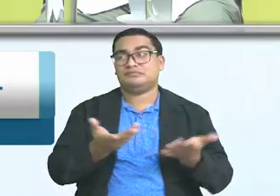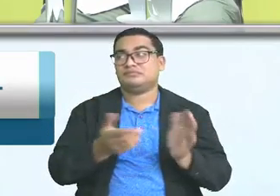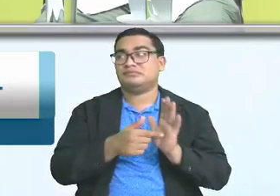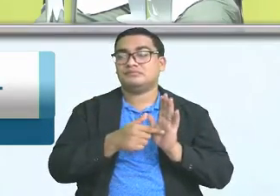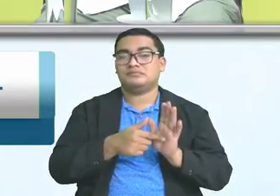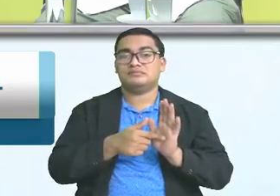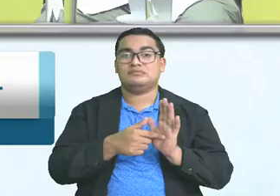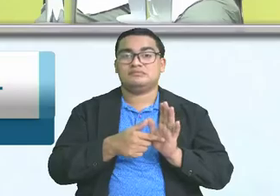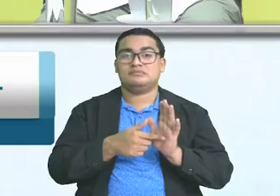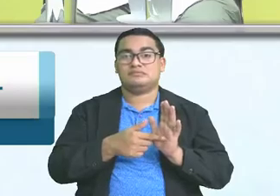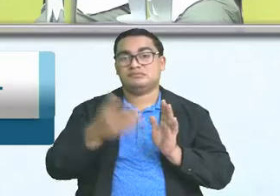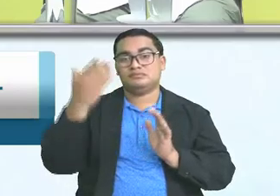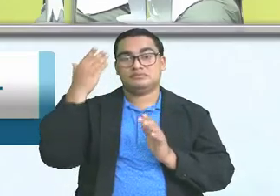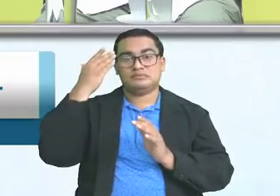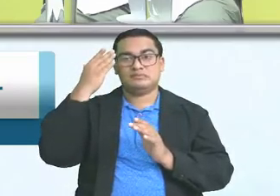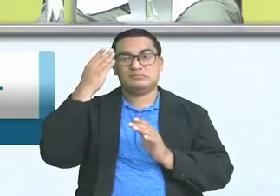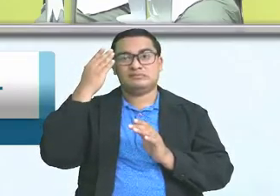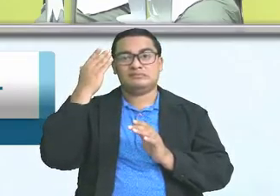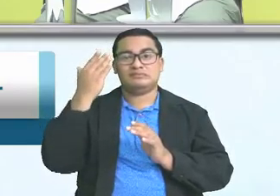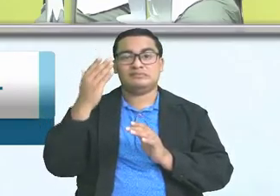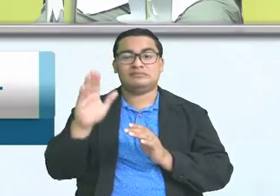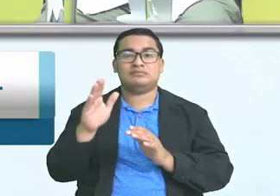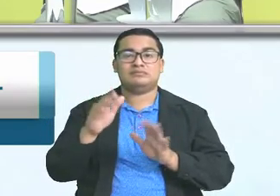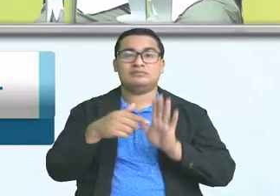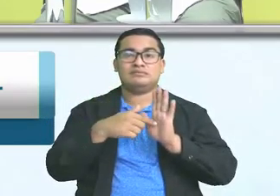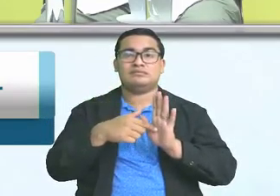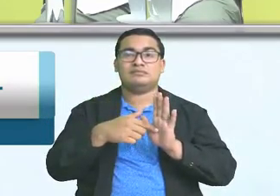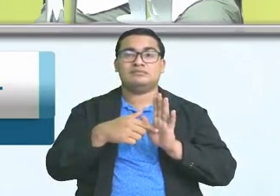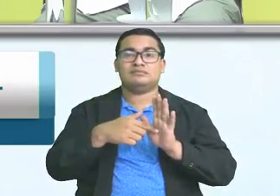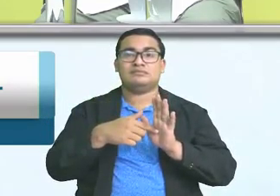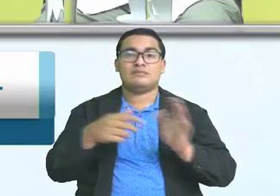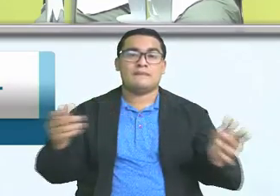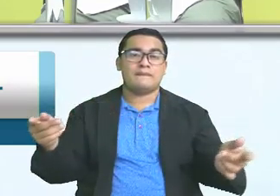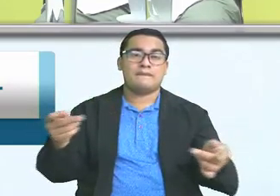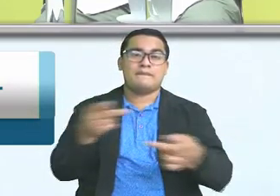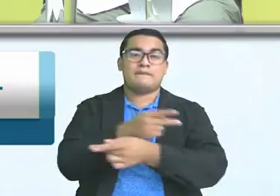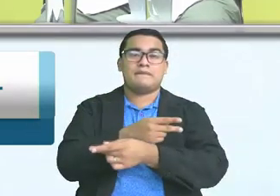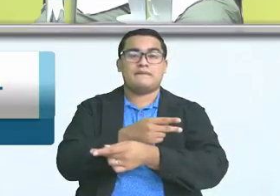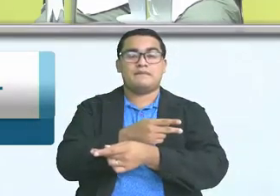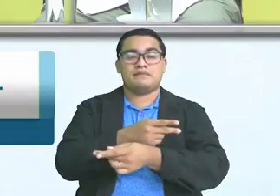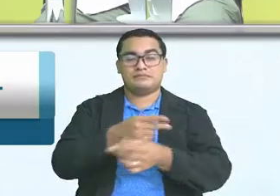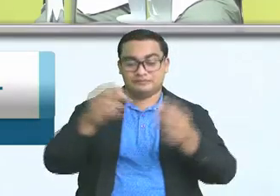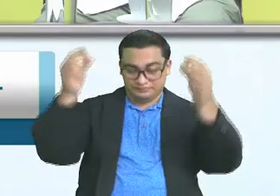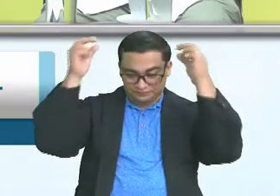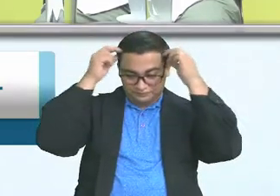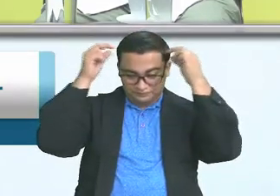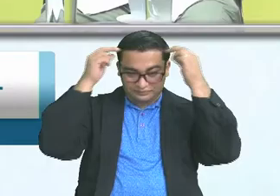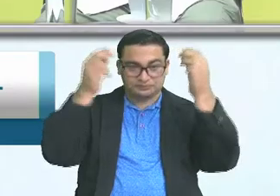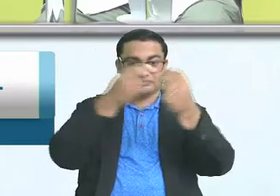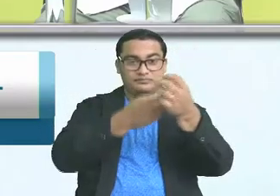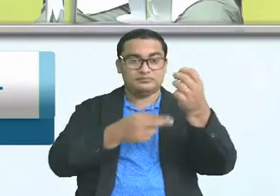Inicialmente sabemos que la presentación de cuando es hemorrágico es más brusca, es